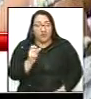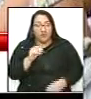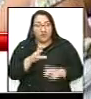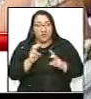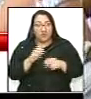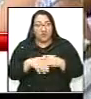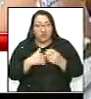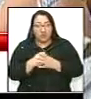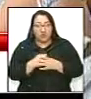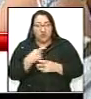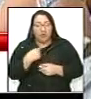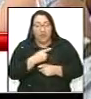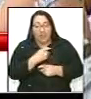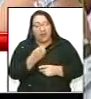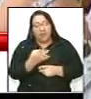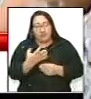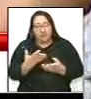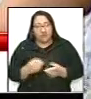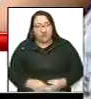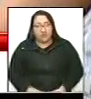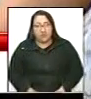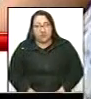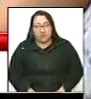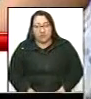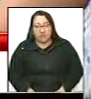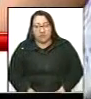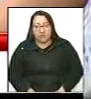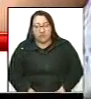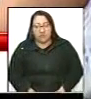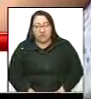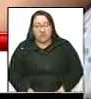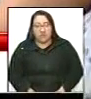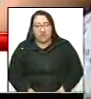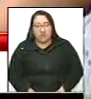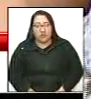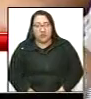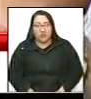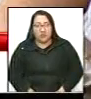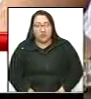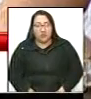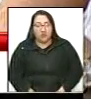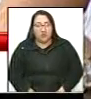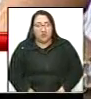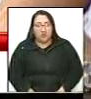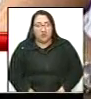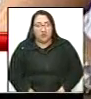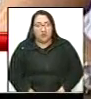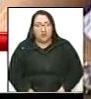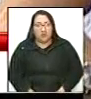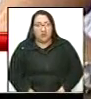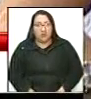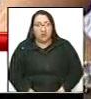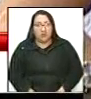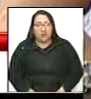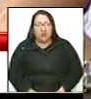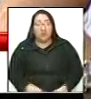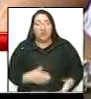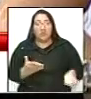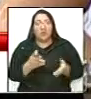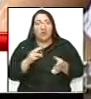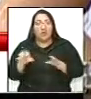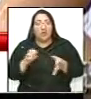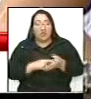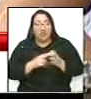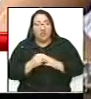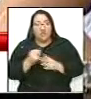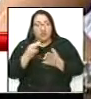materia denunciada, o sea, esos son requisitos de admisibilidad. En el extremo de la procedencia, donde se habla de